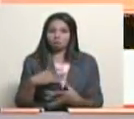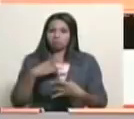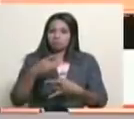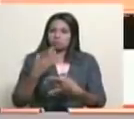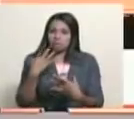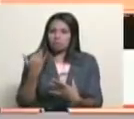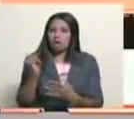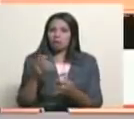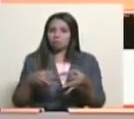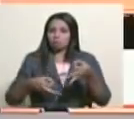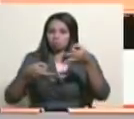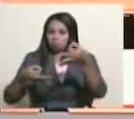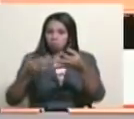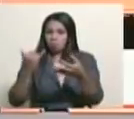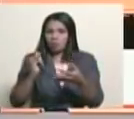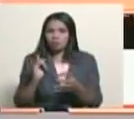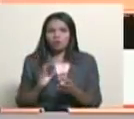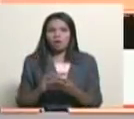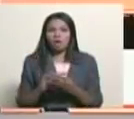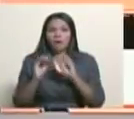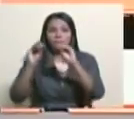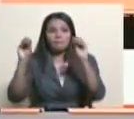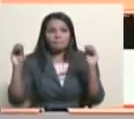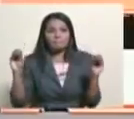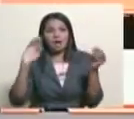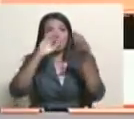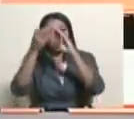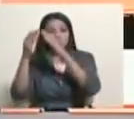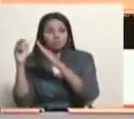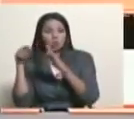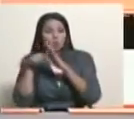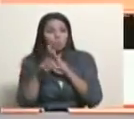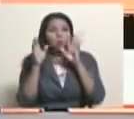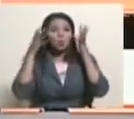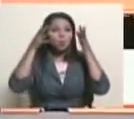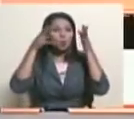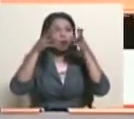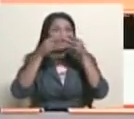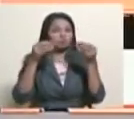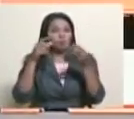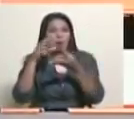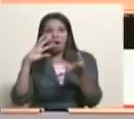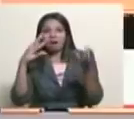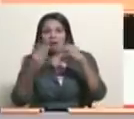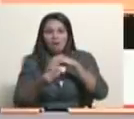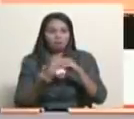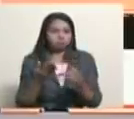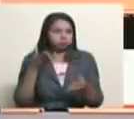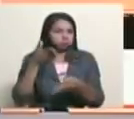propuestas. Convoqué a los consejos comunales, comunas, CLAP.